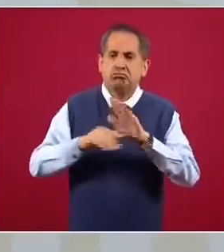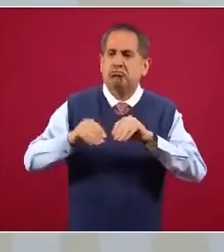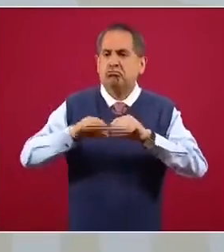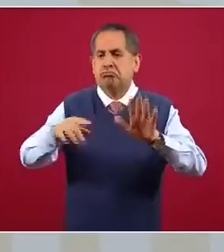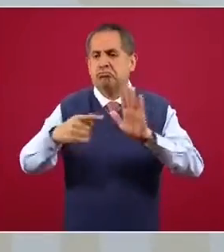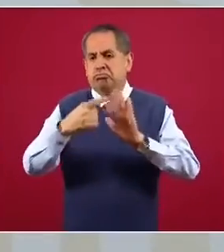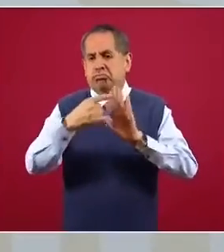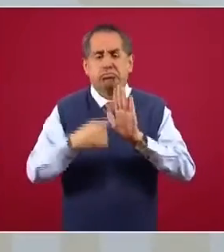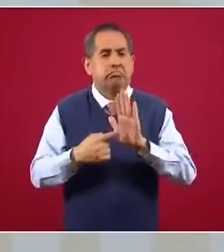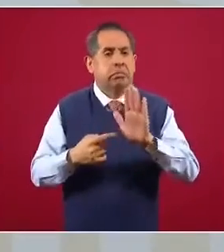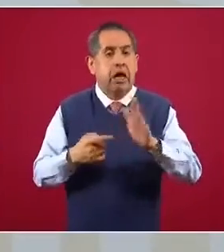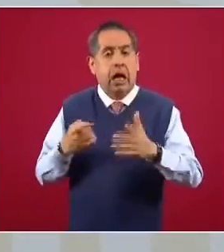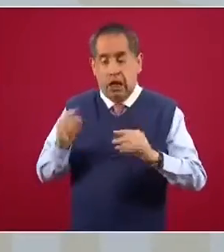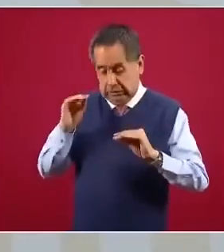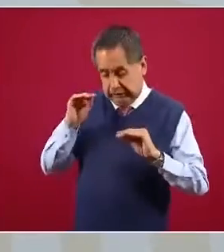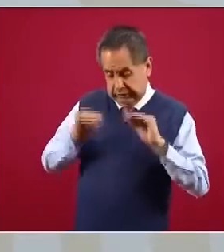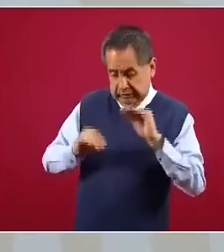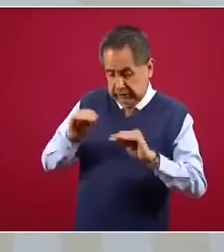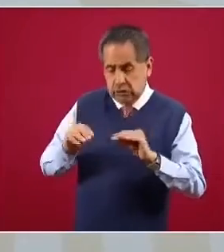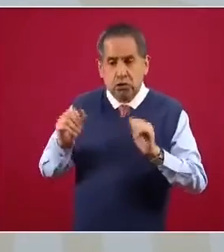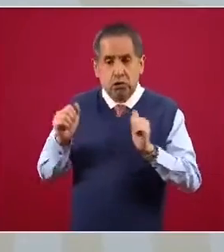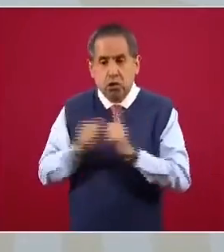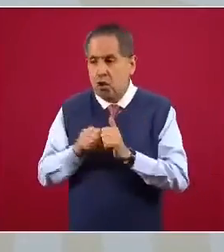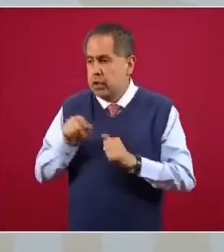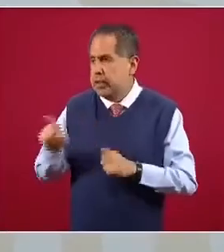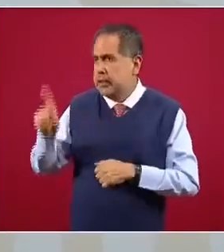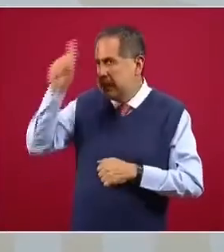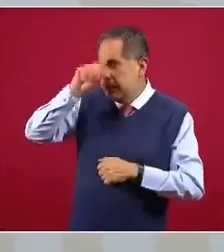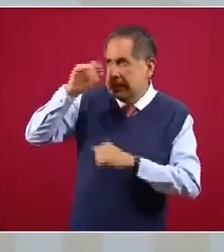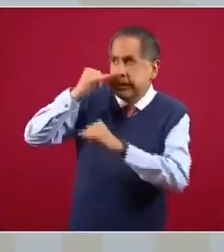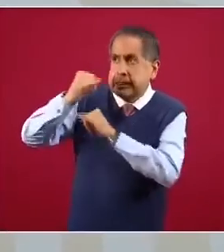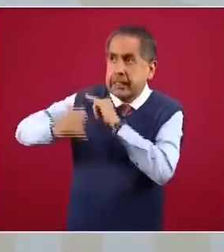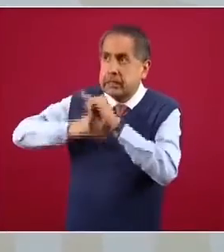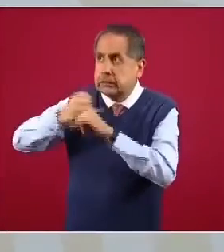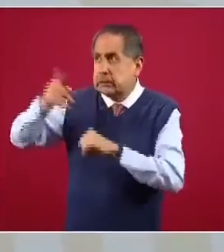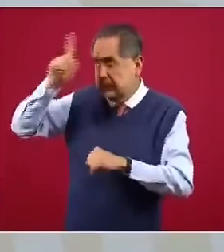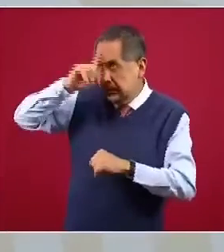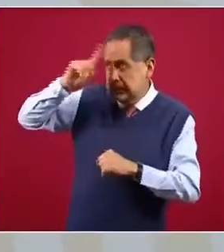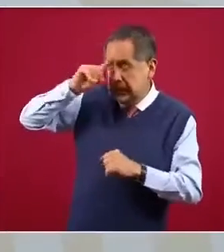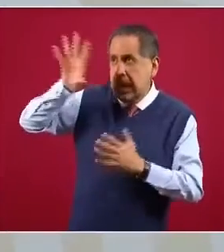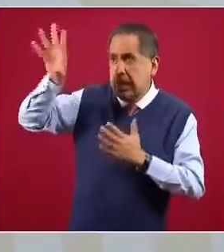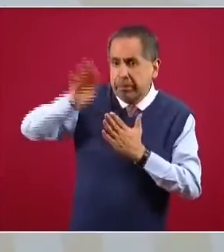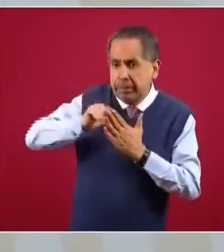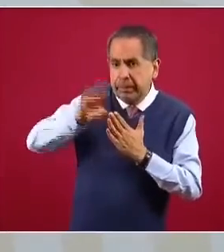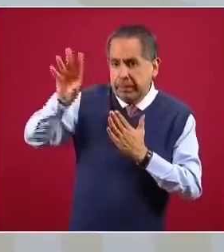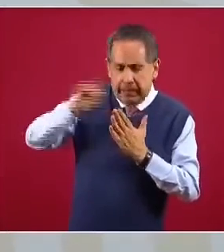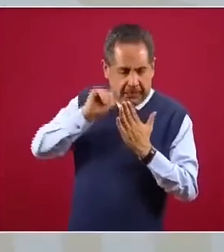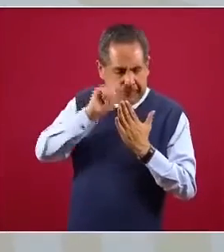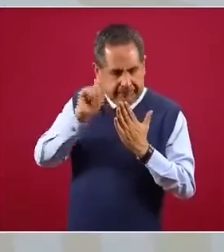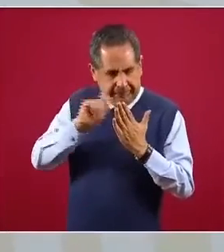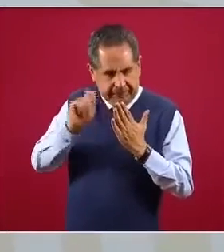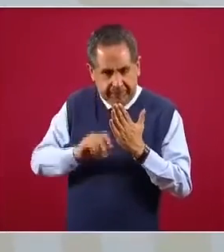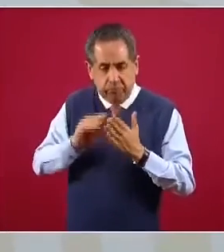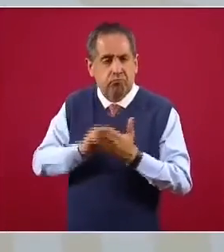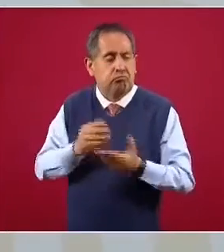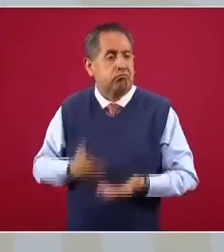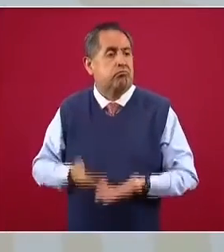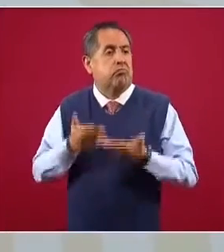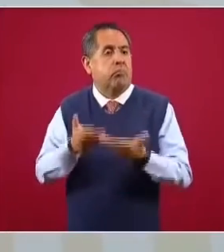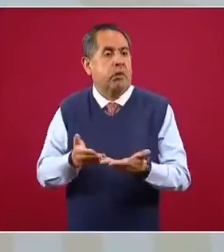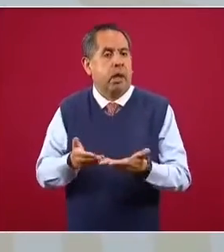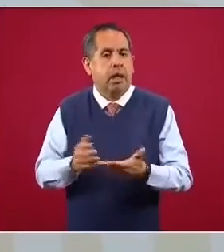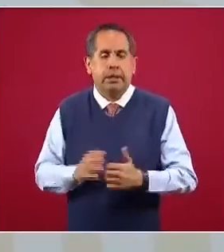sido diseñadas con base en recomendaciones internacionales, pues no fueron